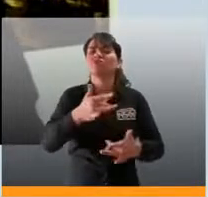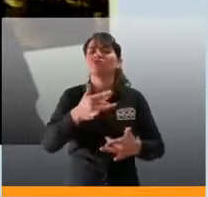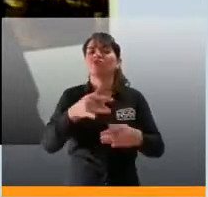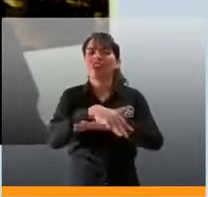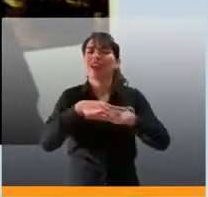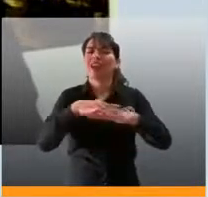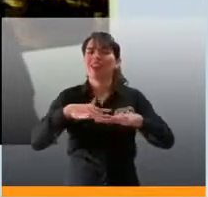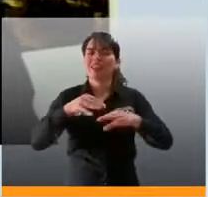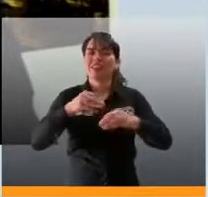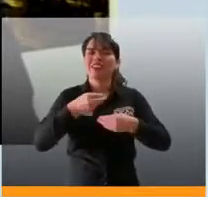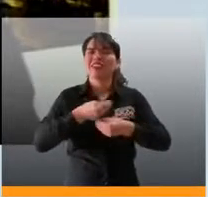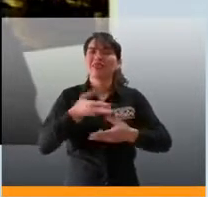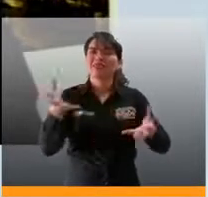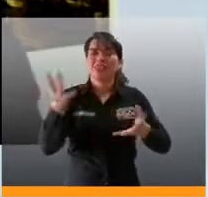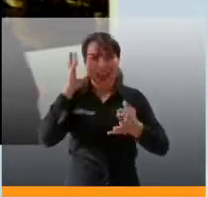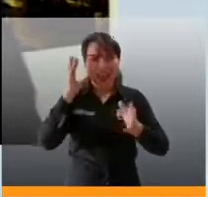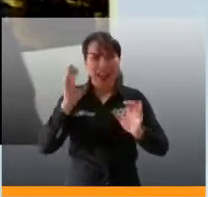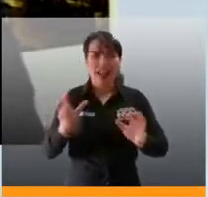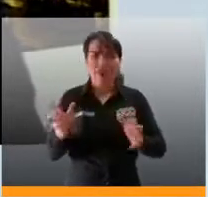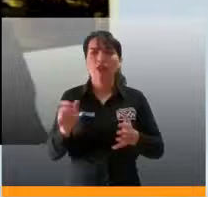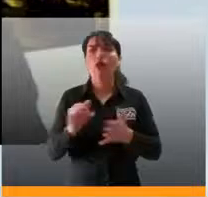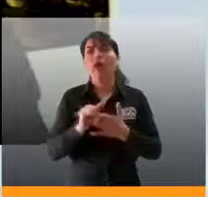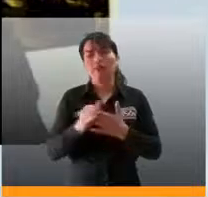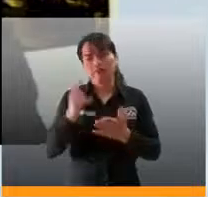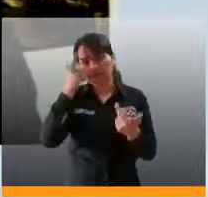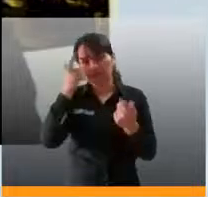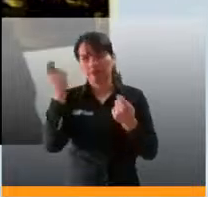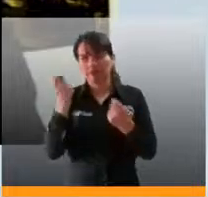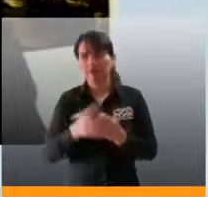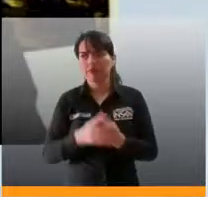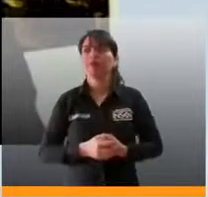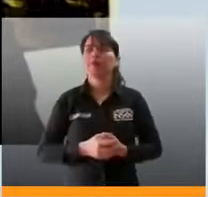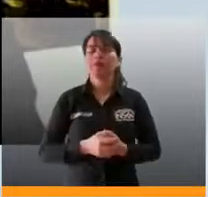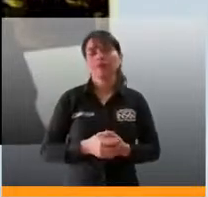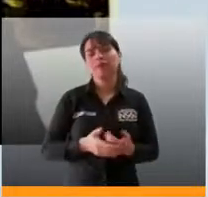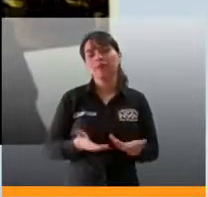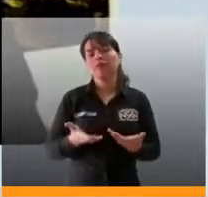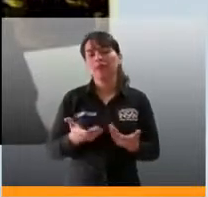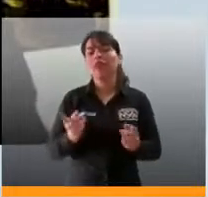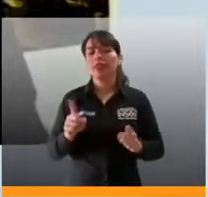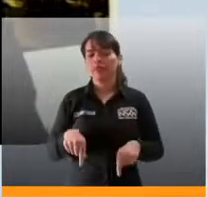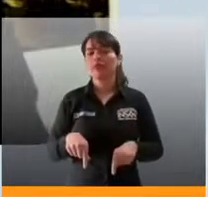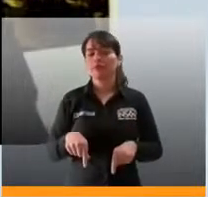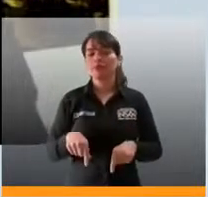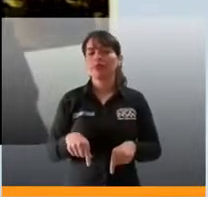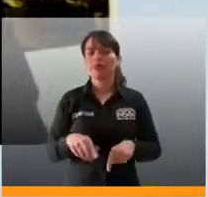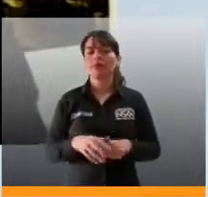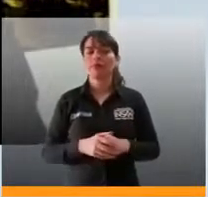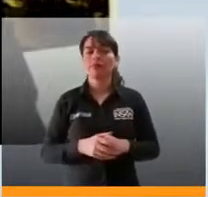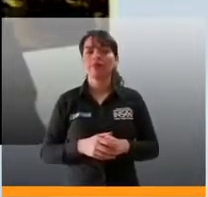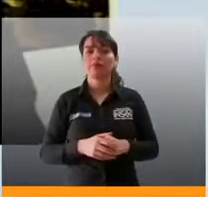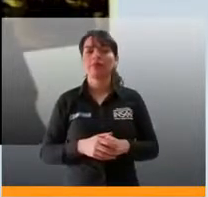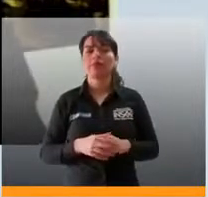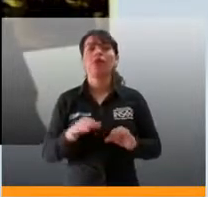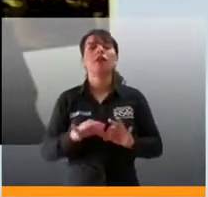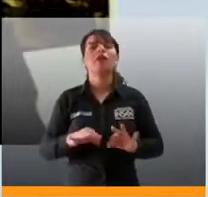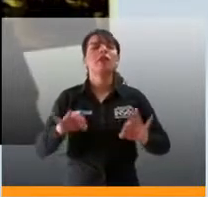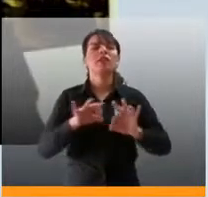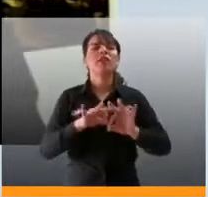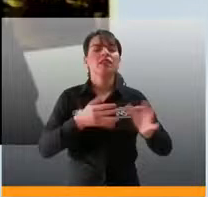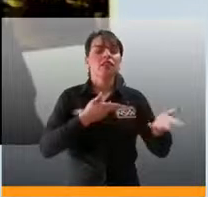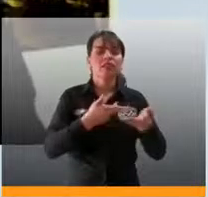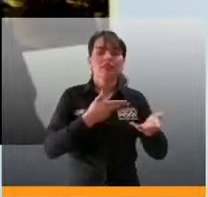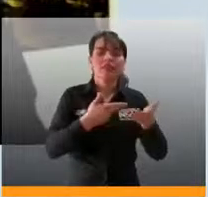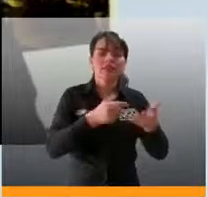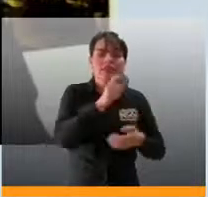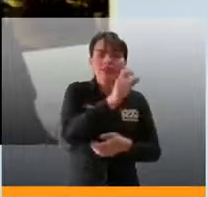emisoras comunitarias. Y entonces pudimos también interactuar con el CER, porque creamos un espacio de